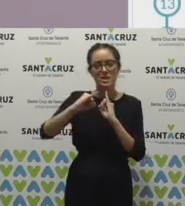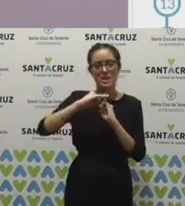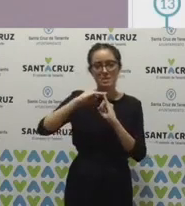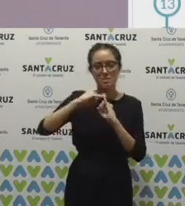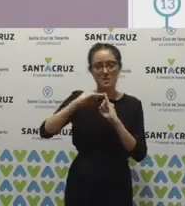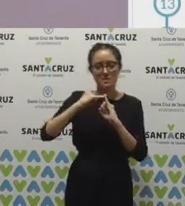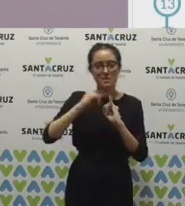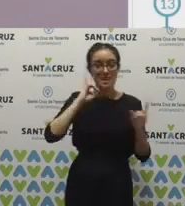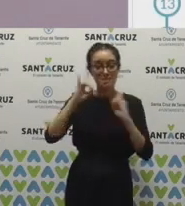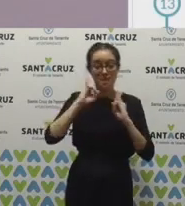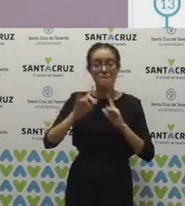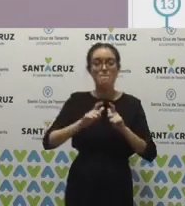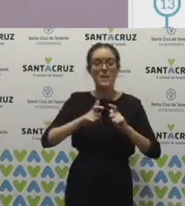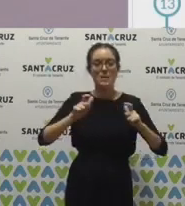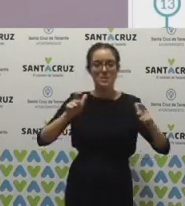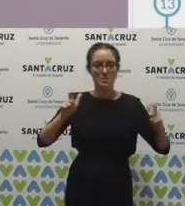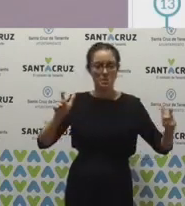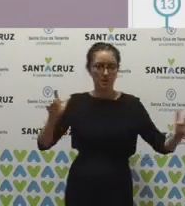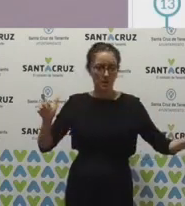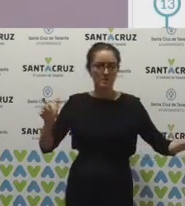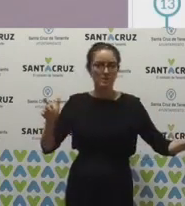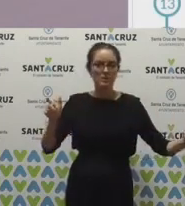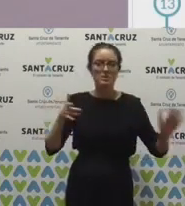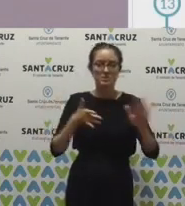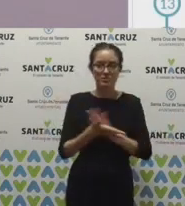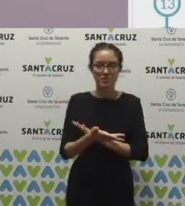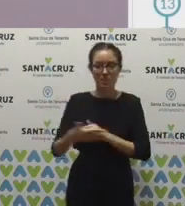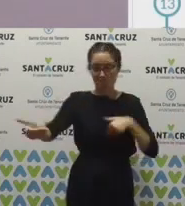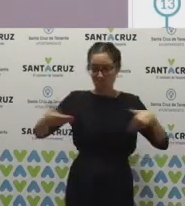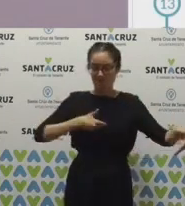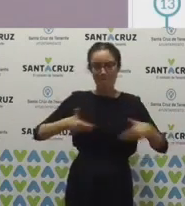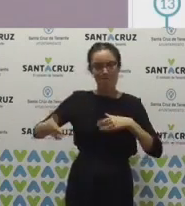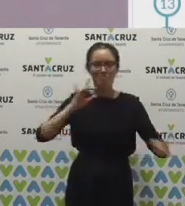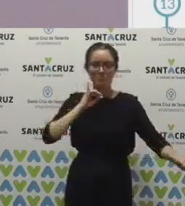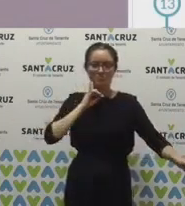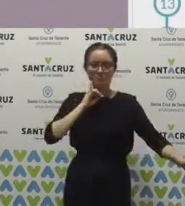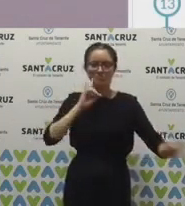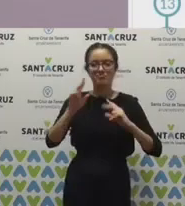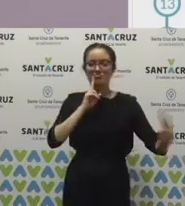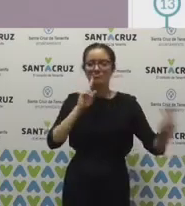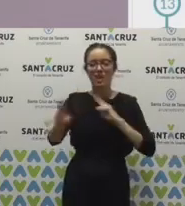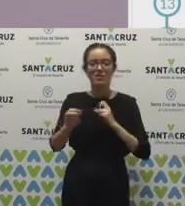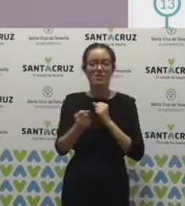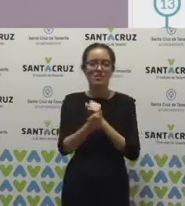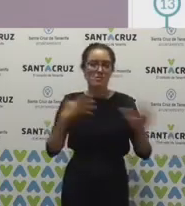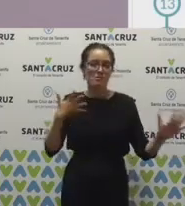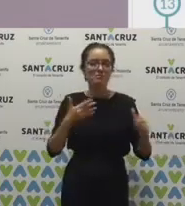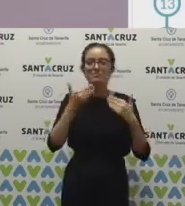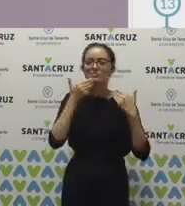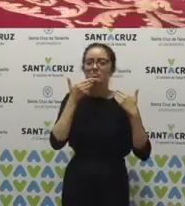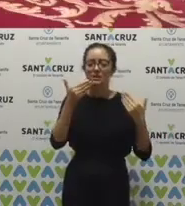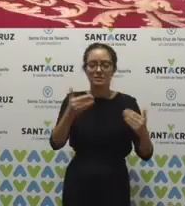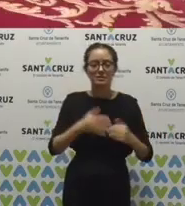para responder de manera efectiva las demandas de la ciudadanía muchas gracias